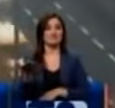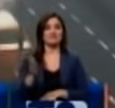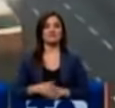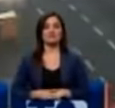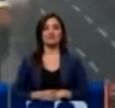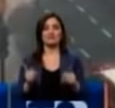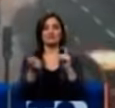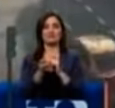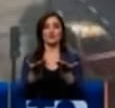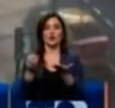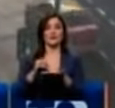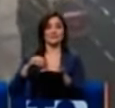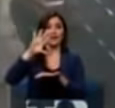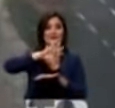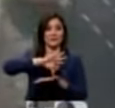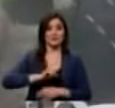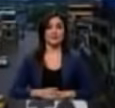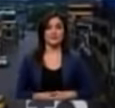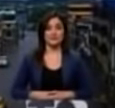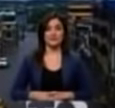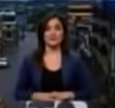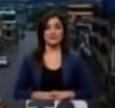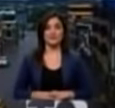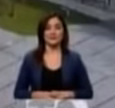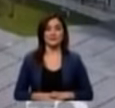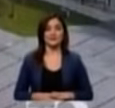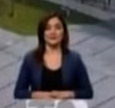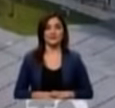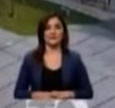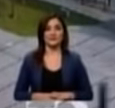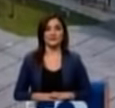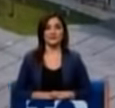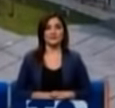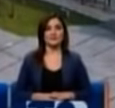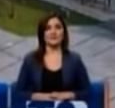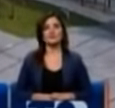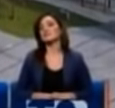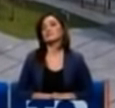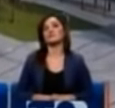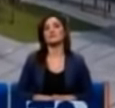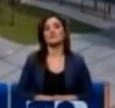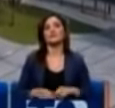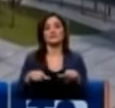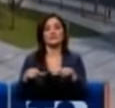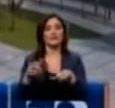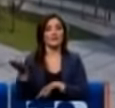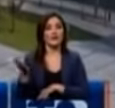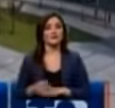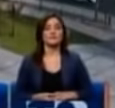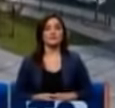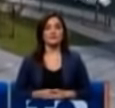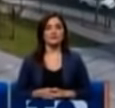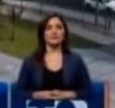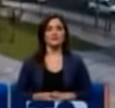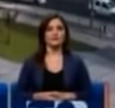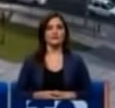al sector de la Asamblea Nacional, seguimos en la capital. Lindo San Blas, me encanta esa zona. Bueno, y estamos ahora en